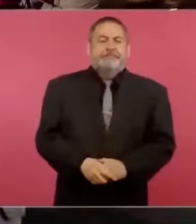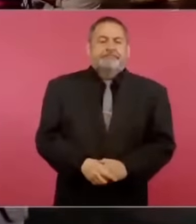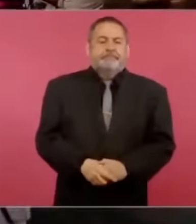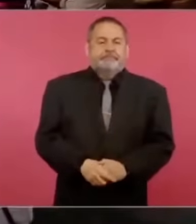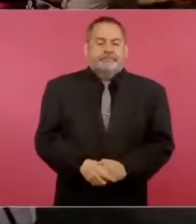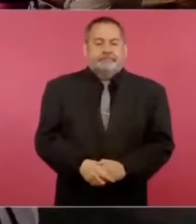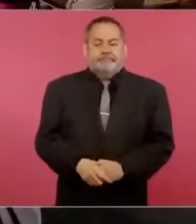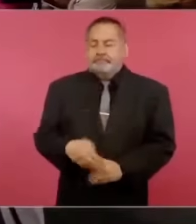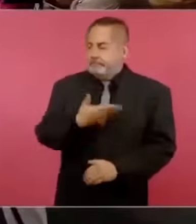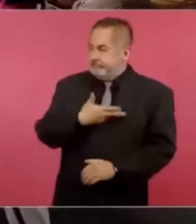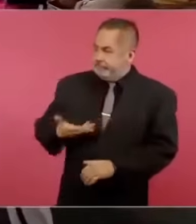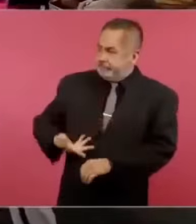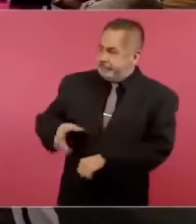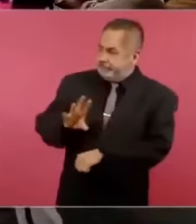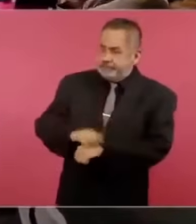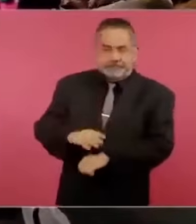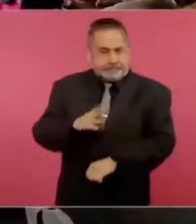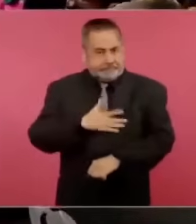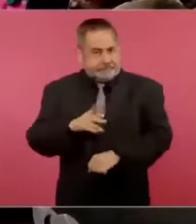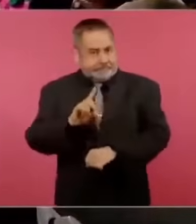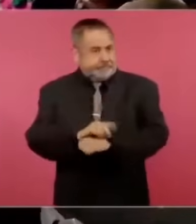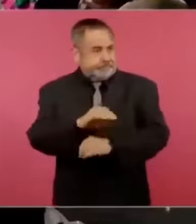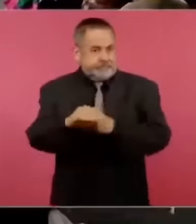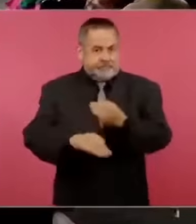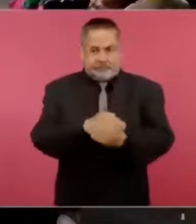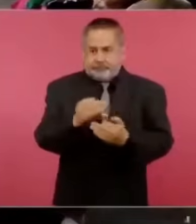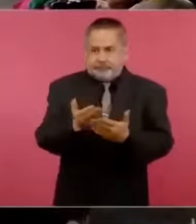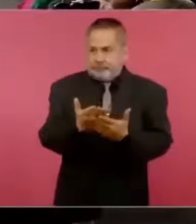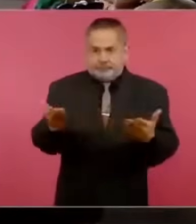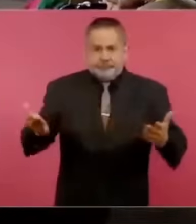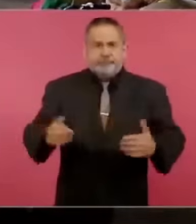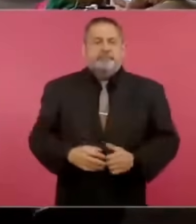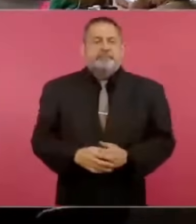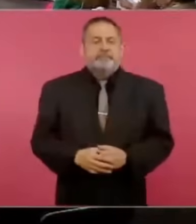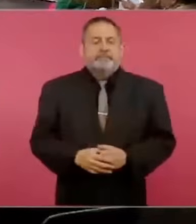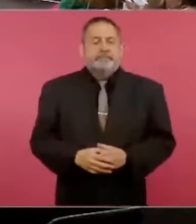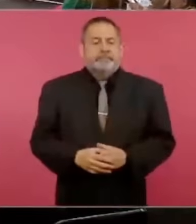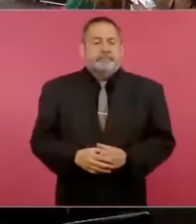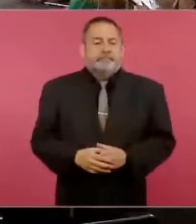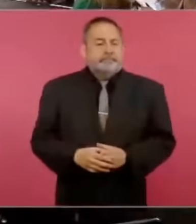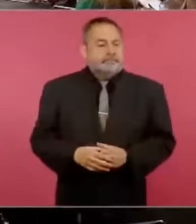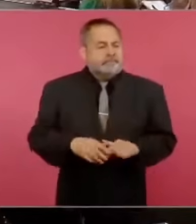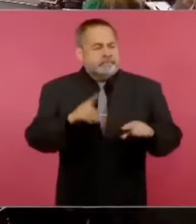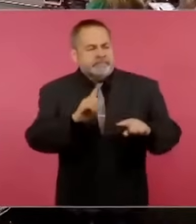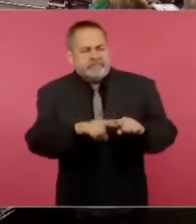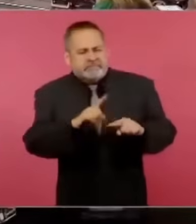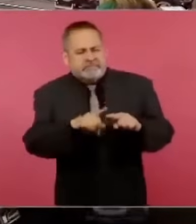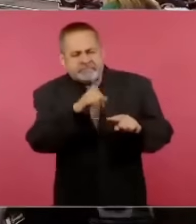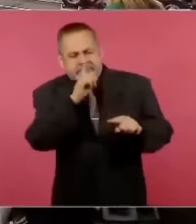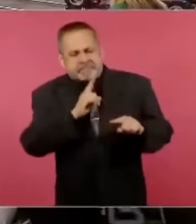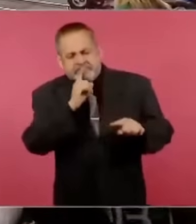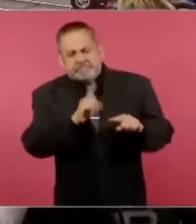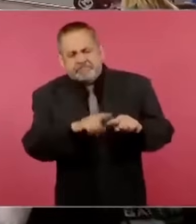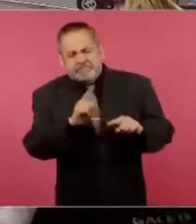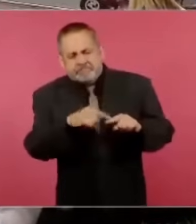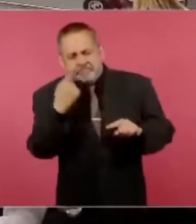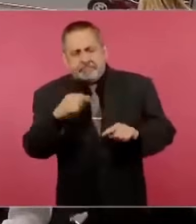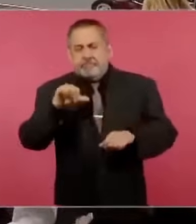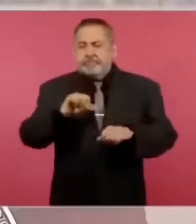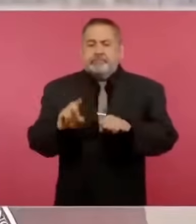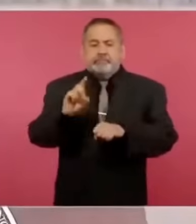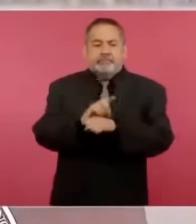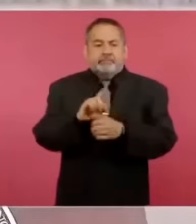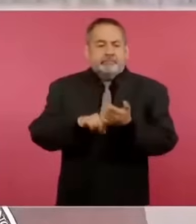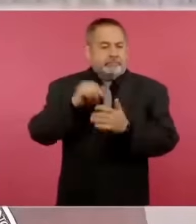Con su permiso, señor presidente, buenos días a todas, a todos. Esta es la sección ¿Quiénes quieren las mentiras de la semana? Hoy es 17